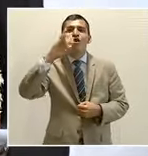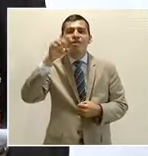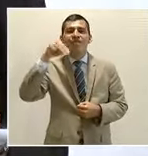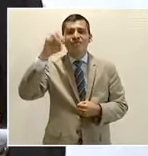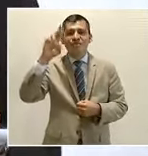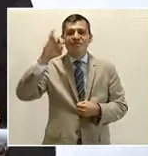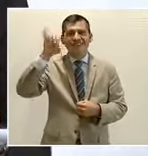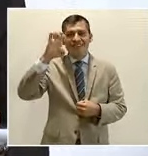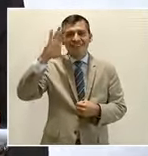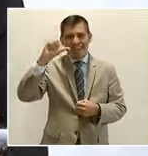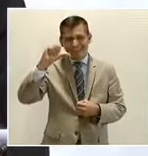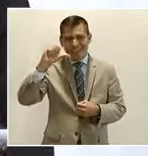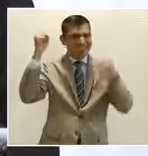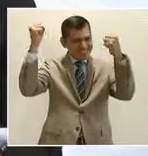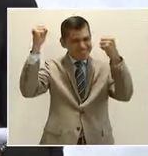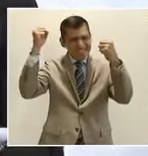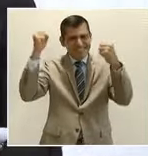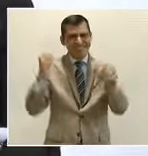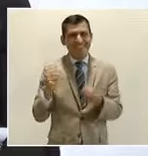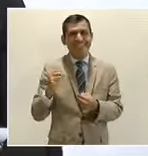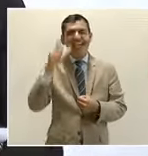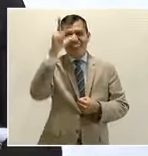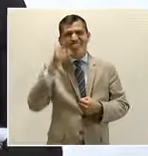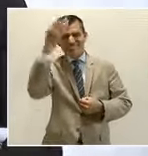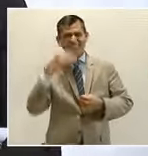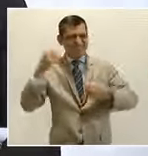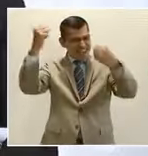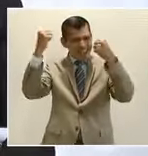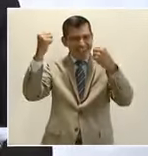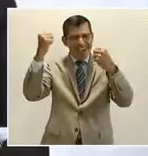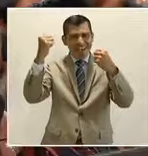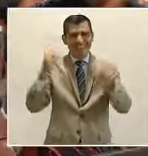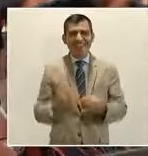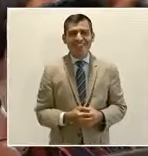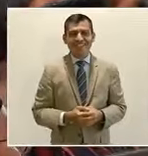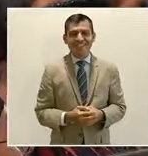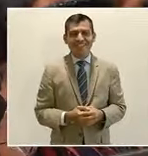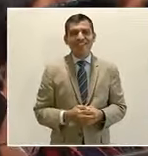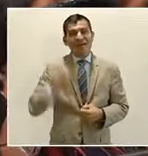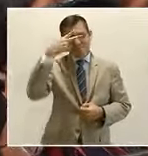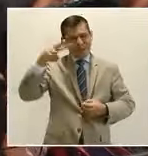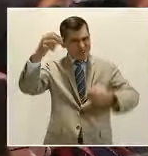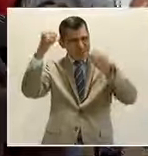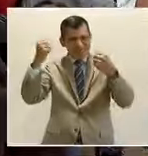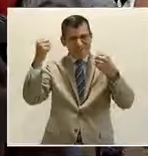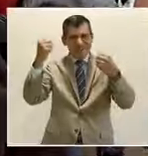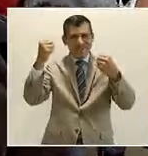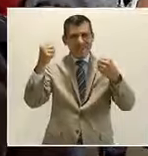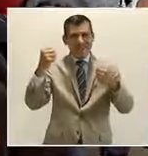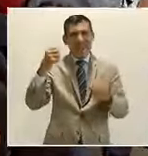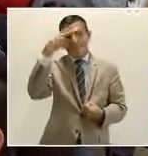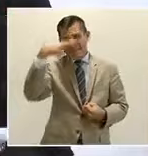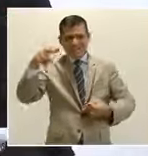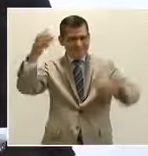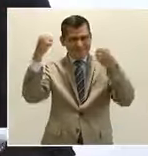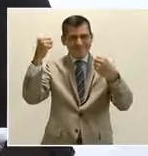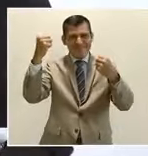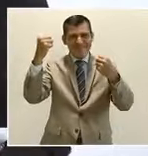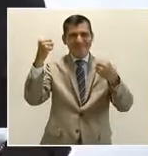Mújica que viva Lázaro Cárdenas Viva México Viva